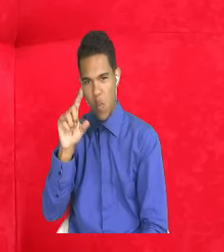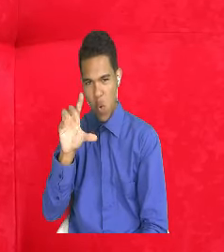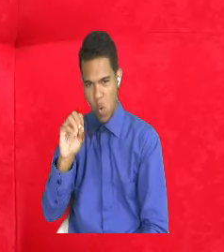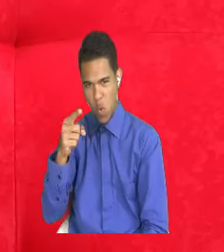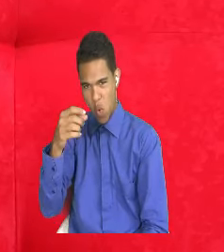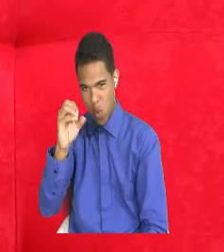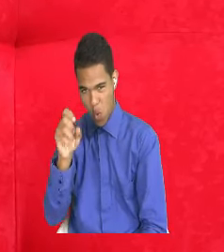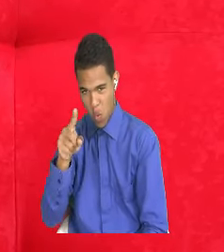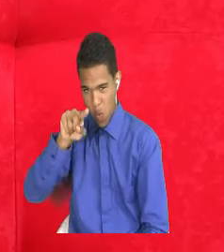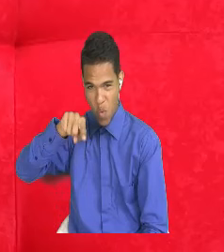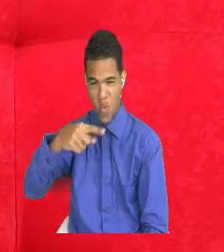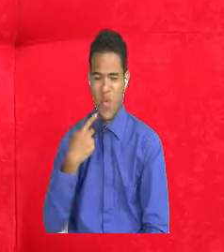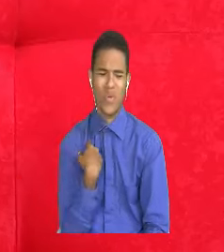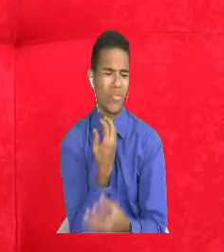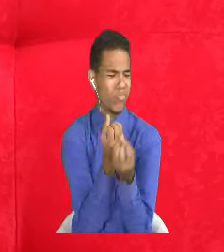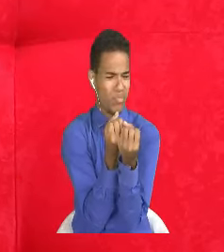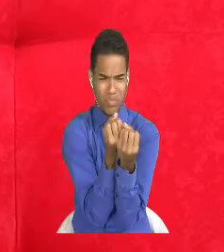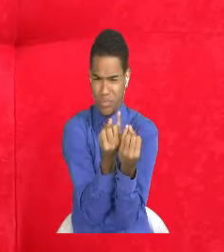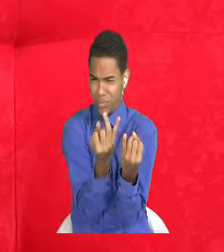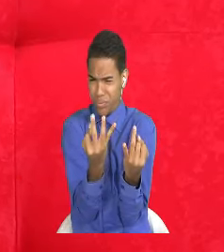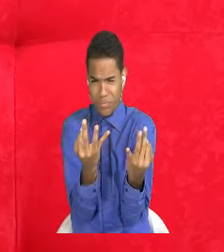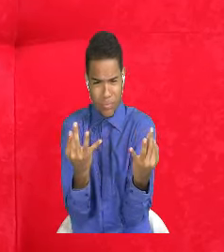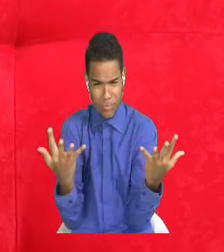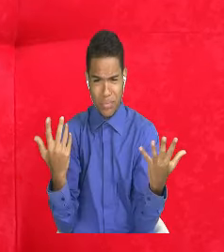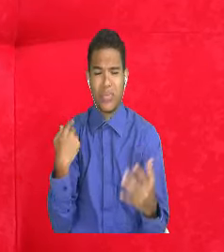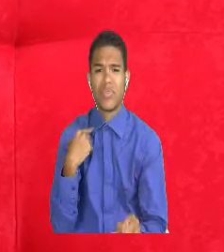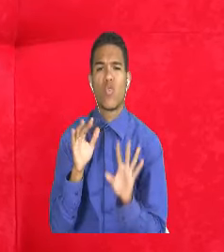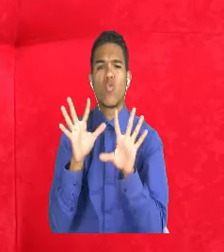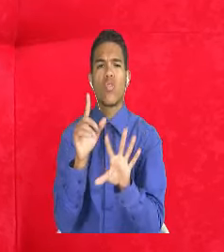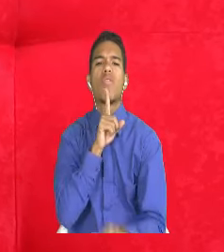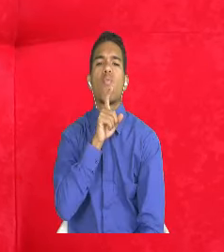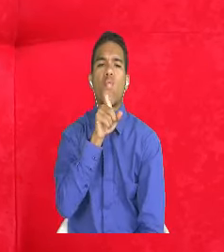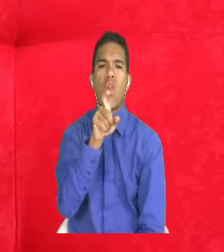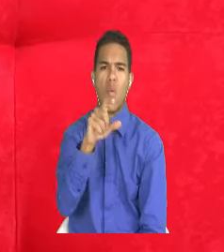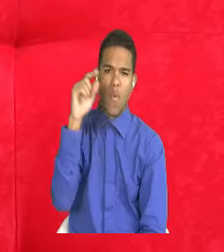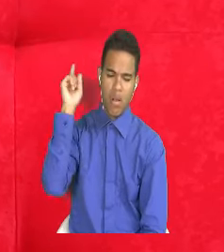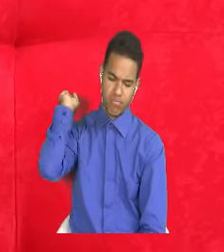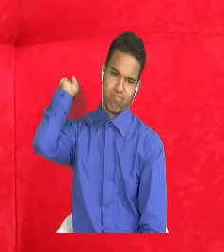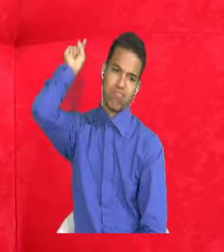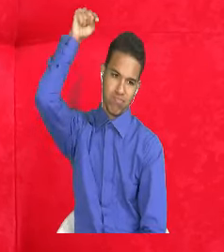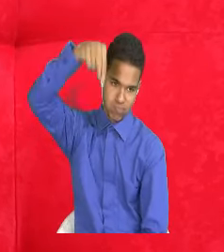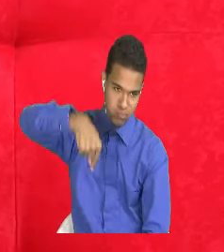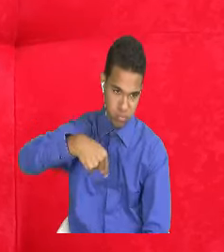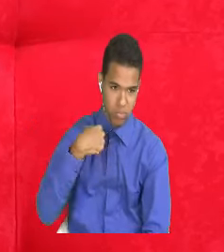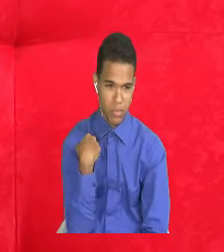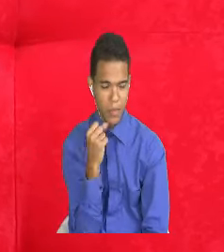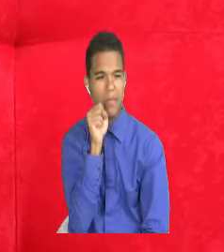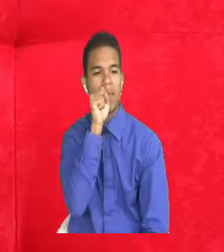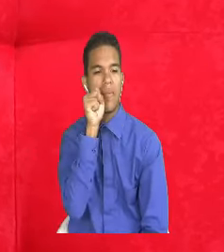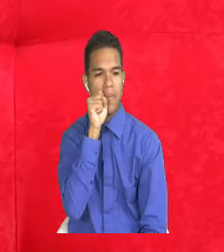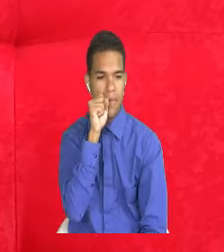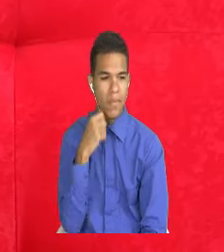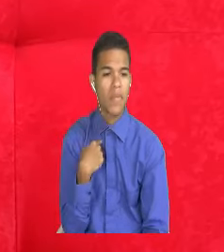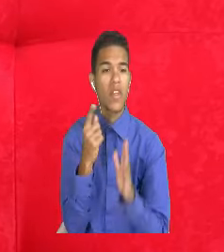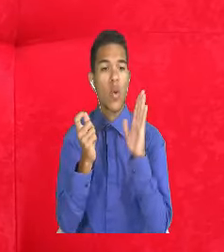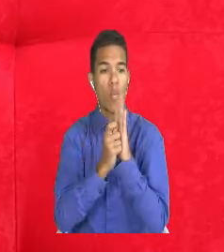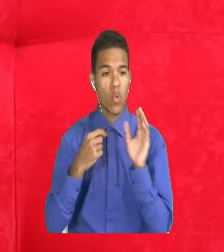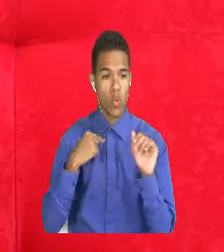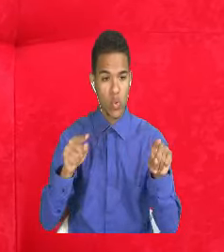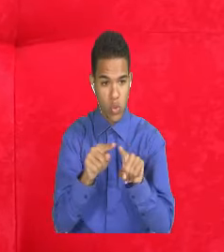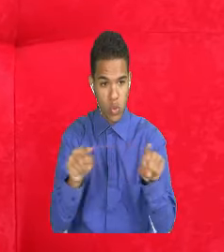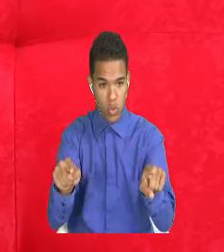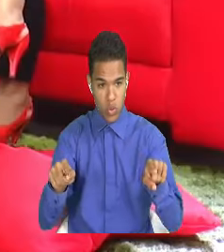ciudad. Y otra gama de especialistas que van a desplazarse desde la ciudad de Bucaramanga, porque como les decía, nuestras salas no las encontramos en el